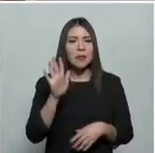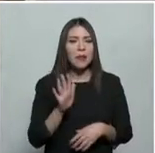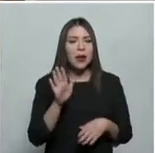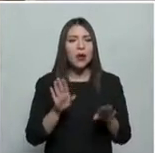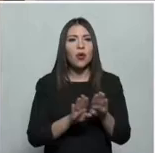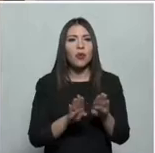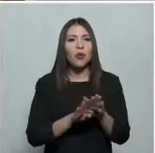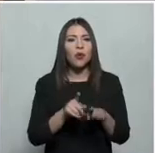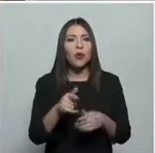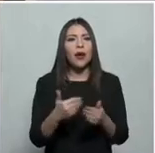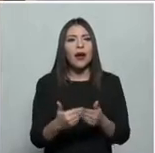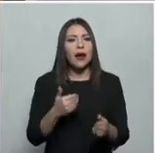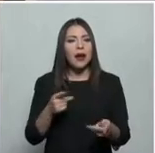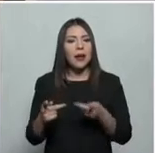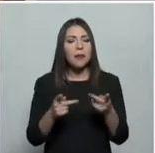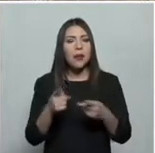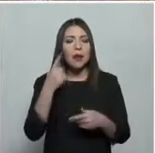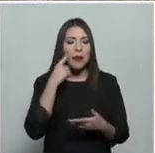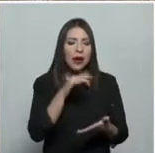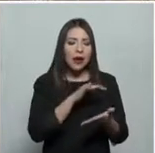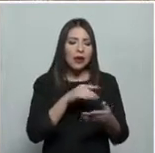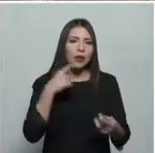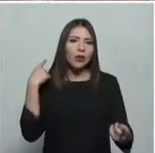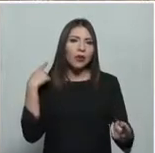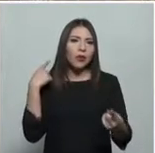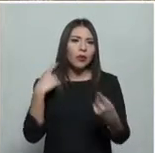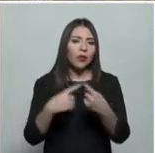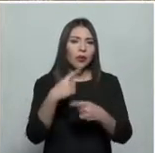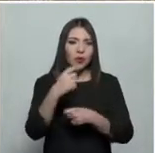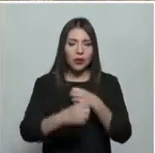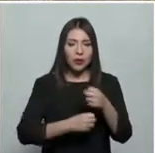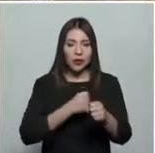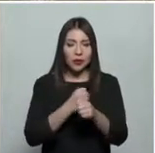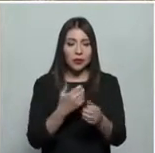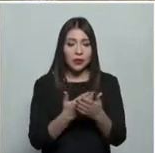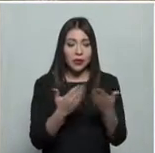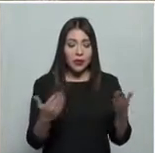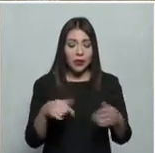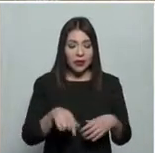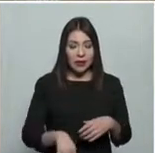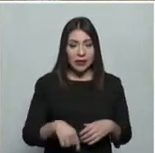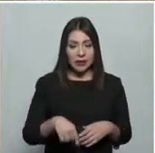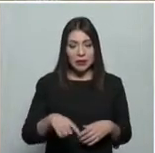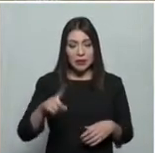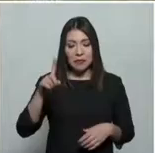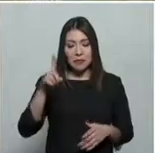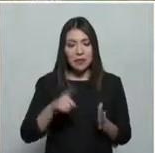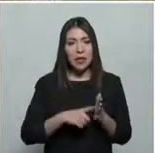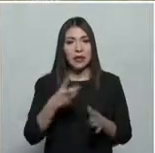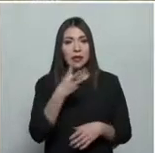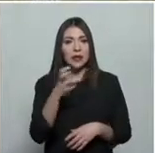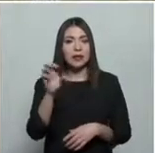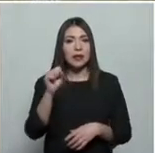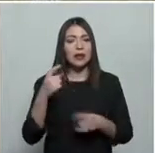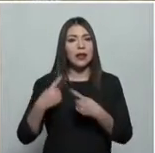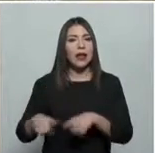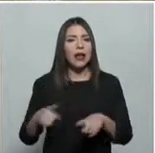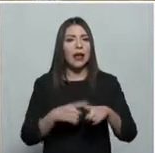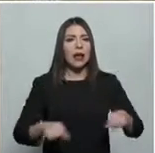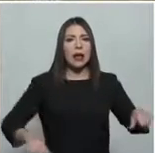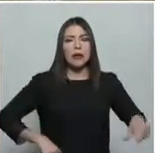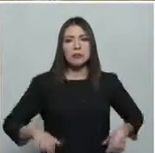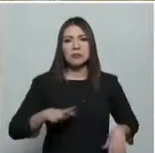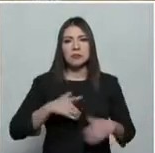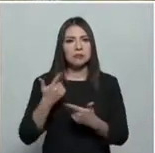lectura para el resto del año. Este año son 1,360 actividades en donde hay para todas las